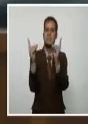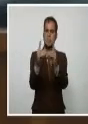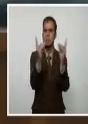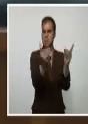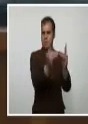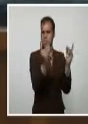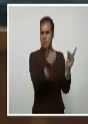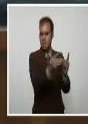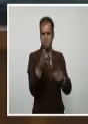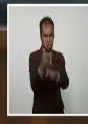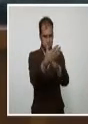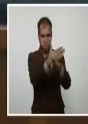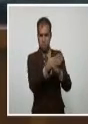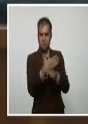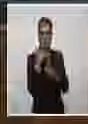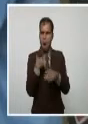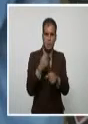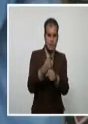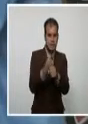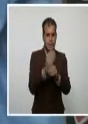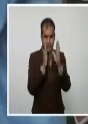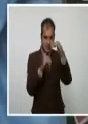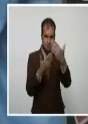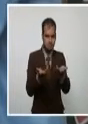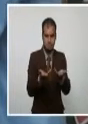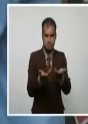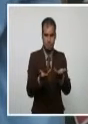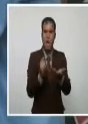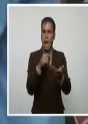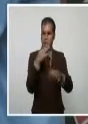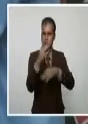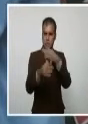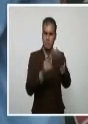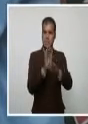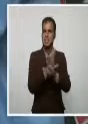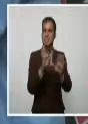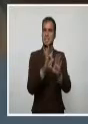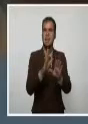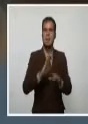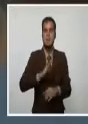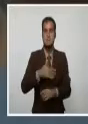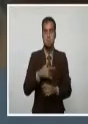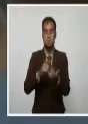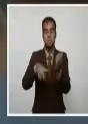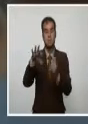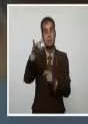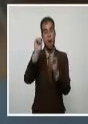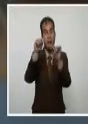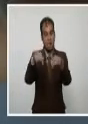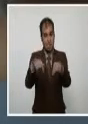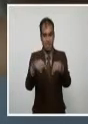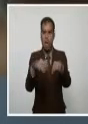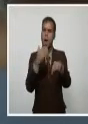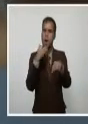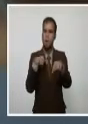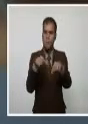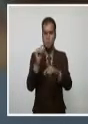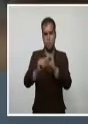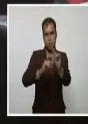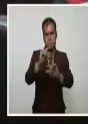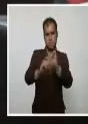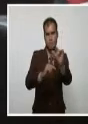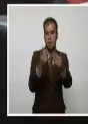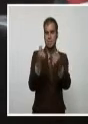del Comité Central del Partido. En ese sentido, se detallaron las que corresponden a la provincia para lograr avanzar en la implementación de la